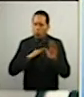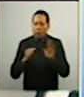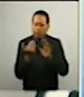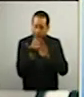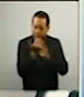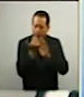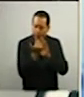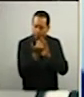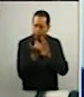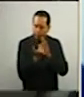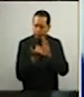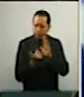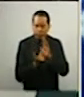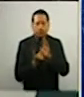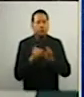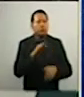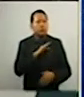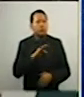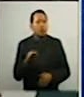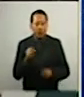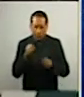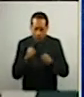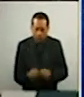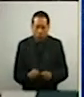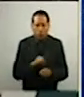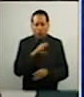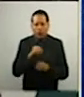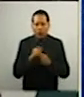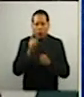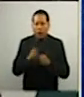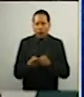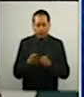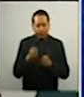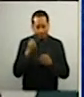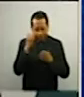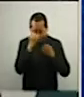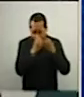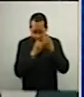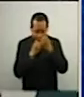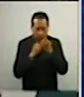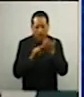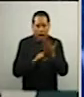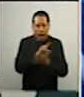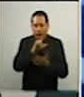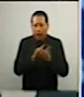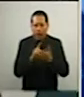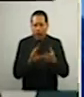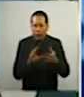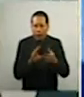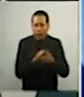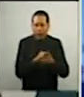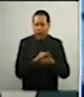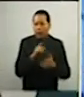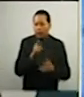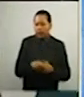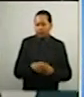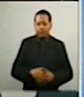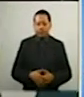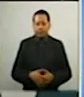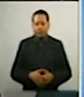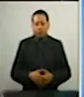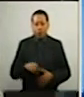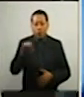electoral sino hasta 90 días antes del inicio del proceso electoral. El proceso electoral inició en el mes de septiembre y en esos